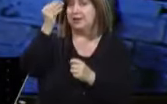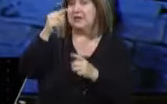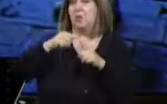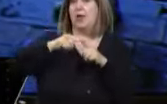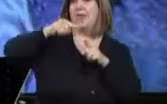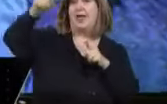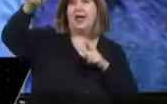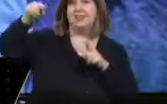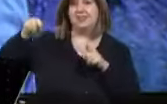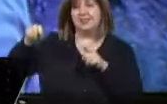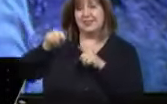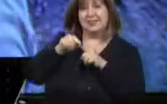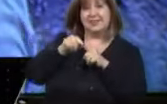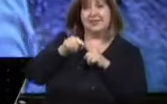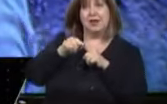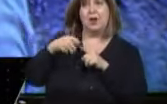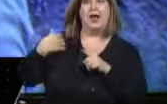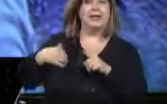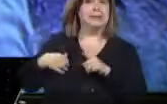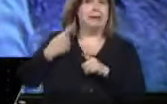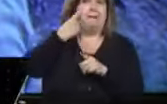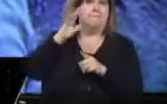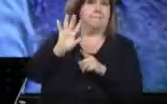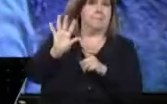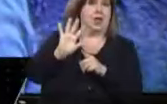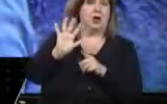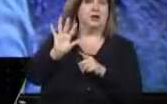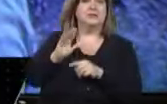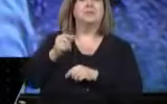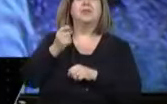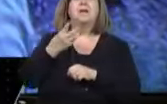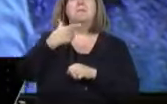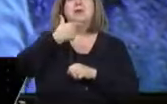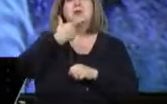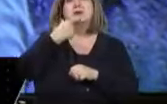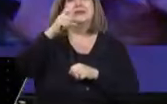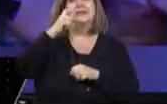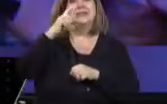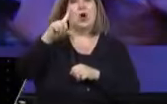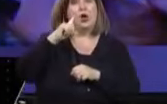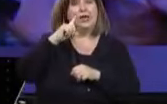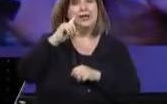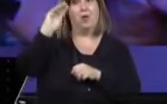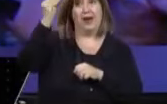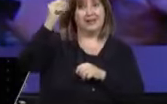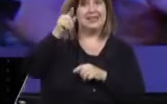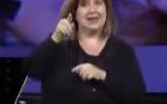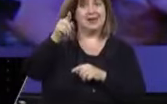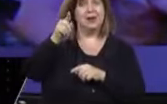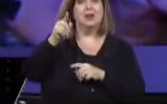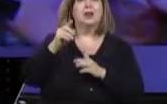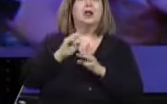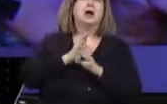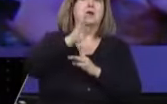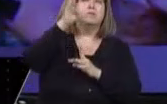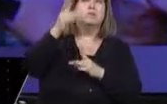triangulando con Brasil que llegar a través de Argentina solamente. Scioli intentó mover en Brasil esas piezas, sabemos que ha habido